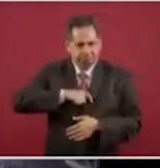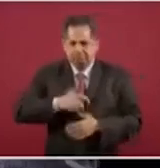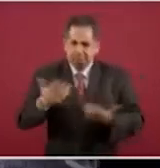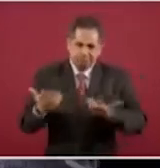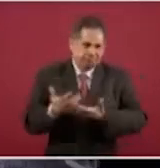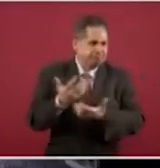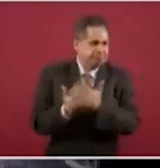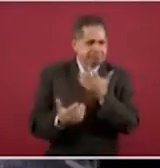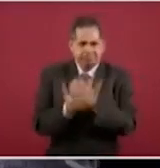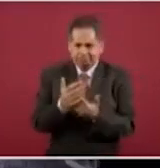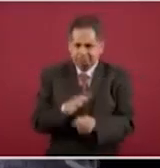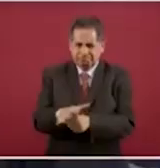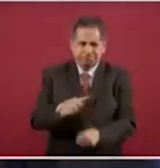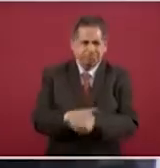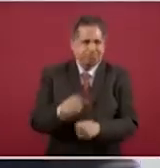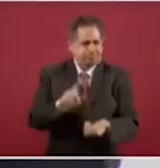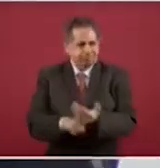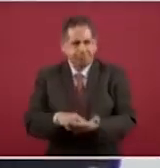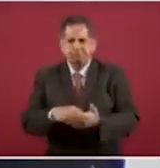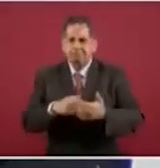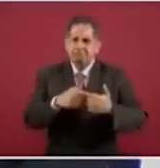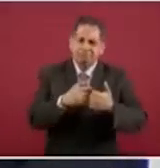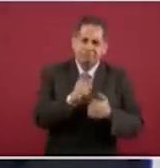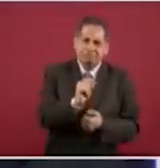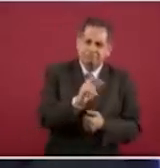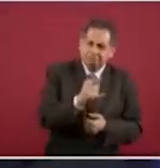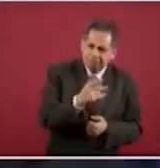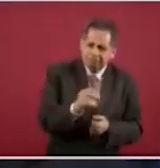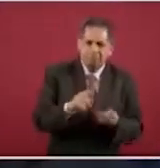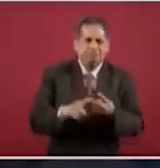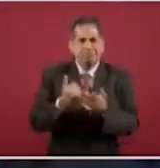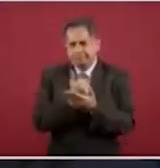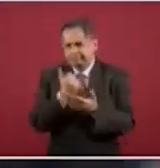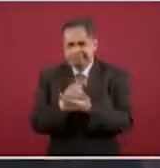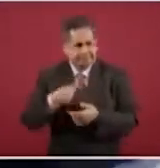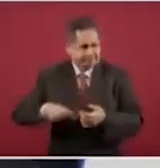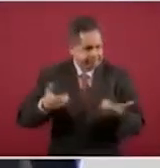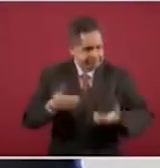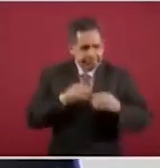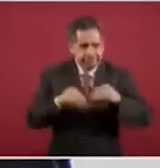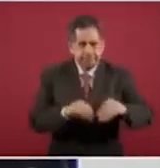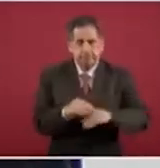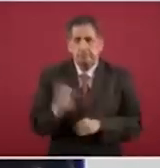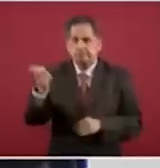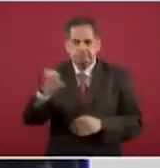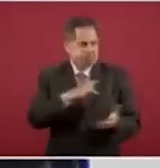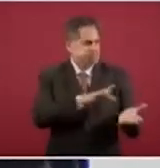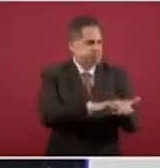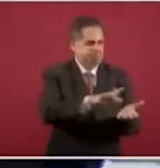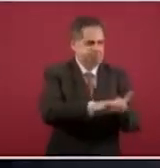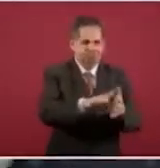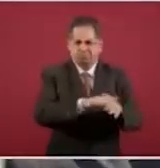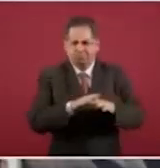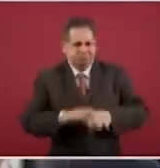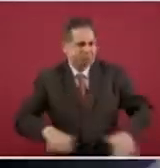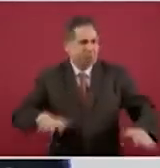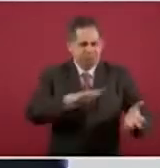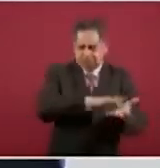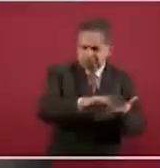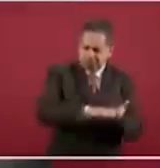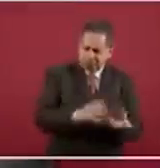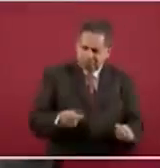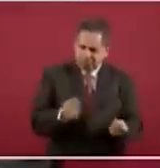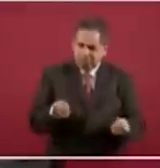alimentaria y por esa razón se estimula a cualquier productor de trigo